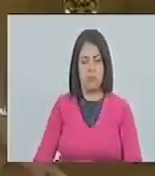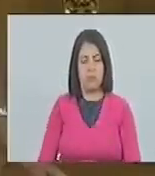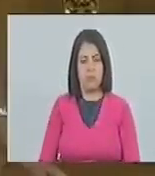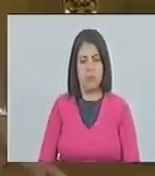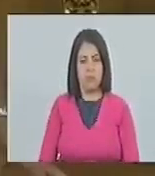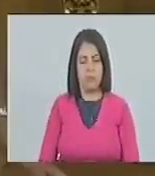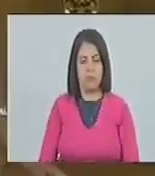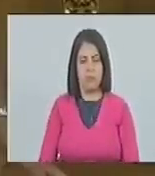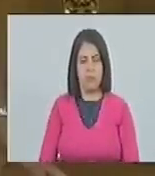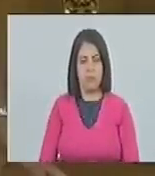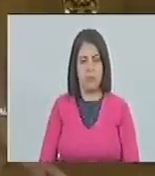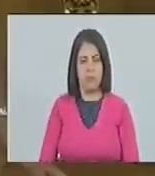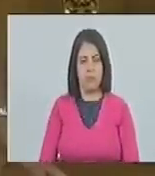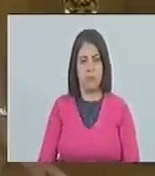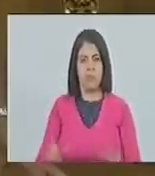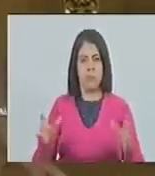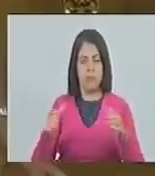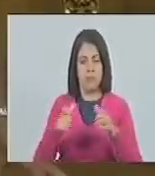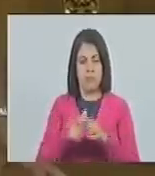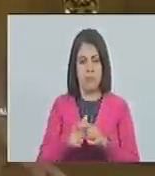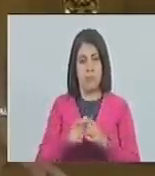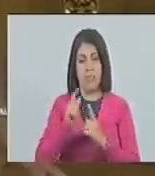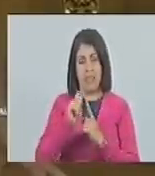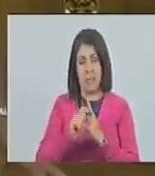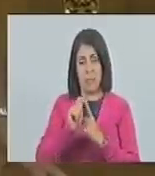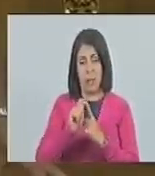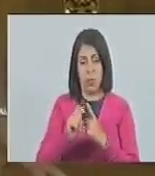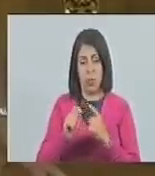donde predominan las bajas temperaturas,